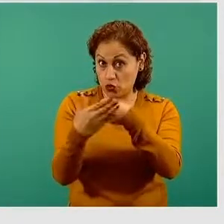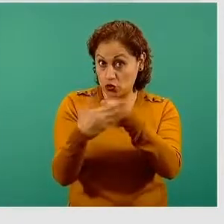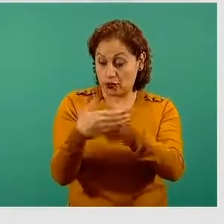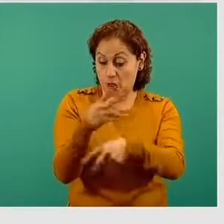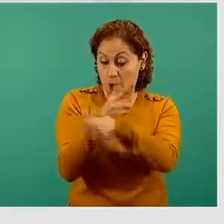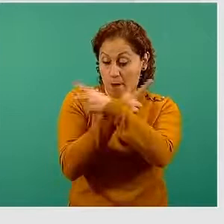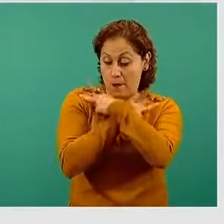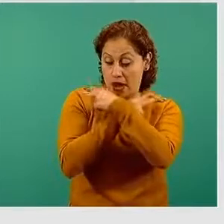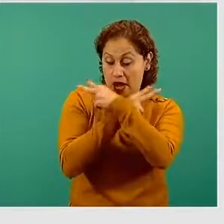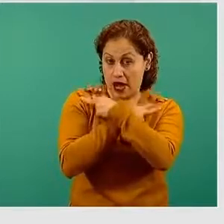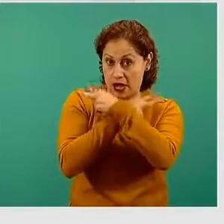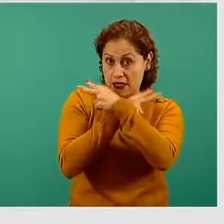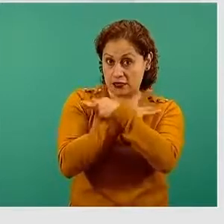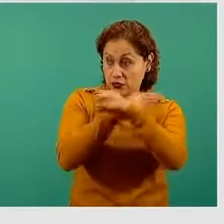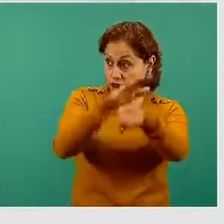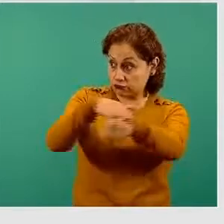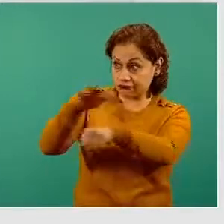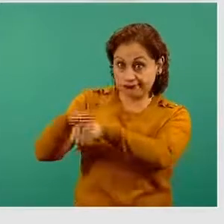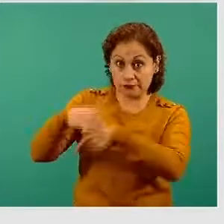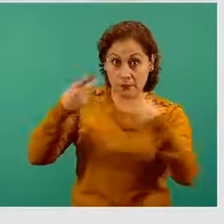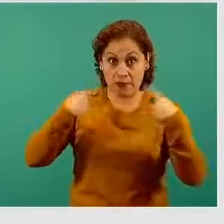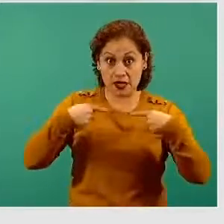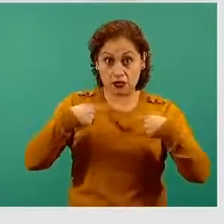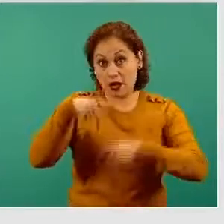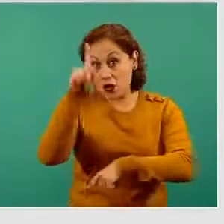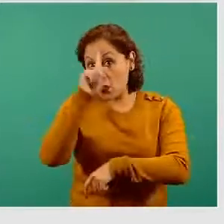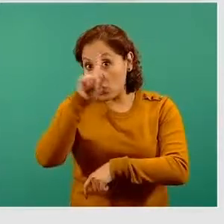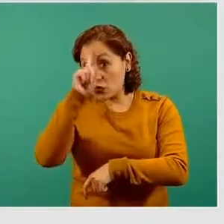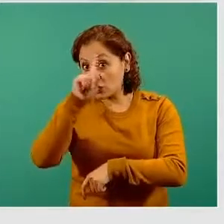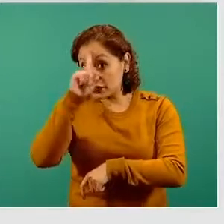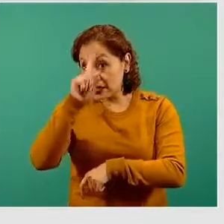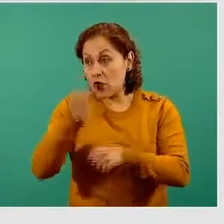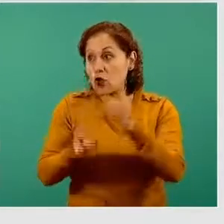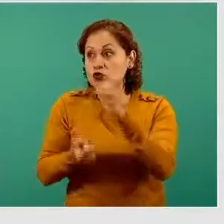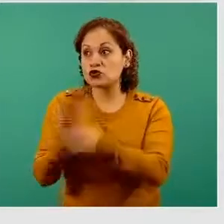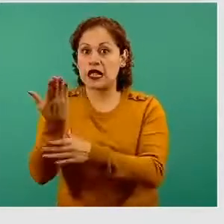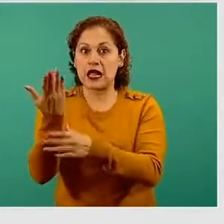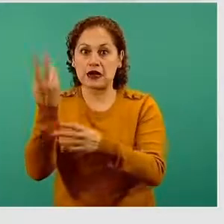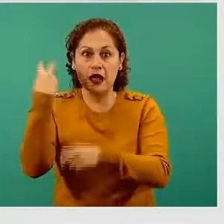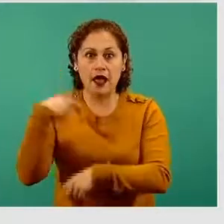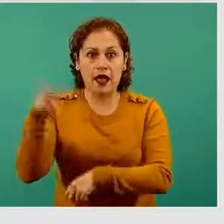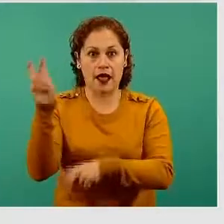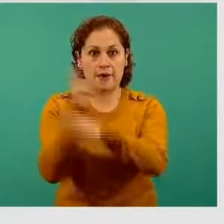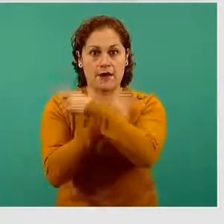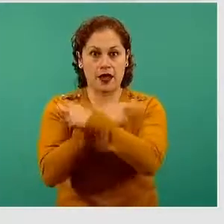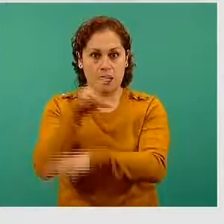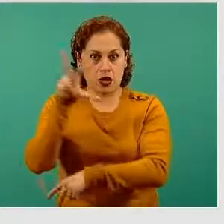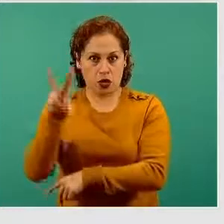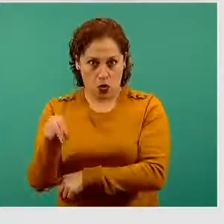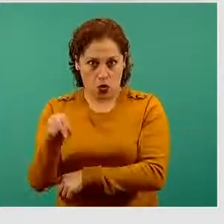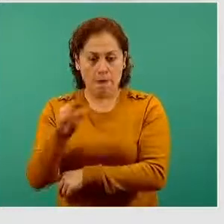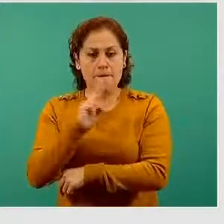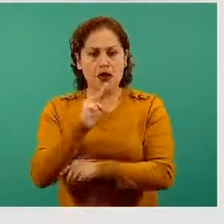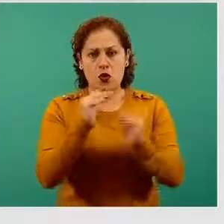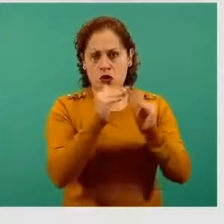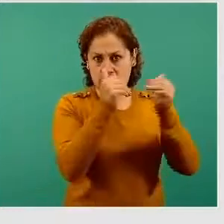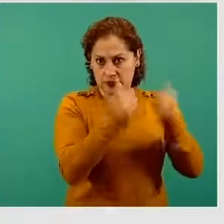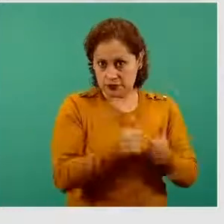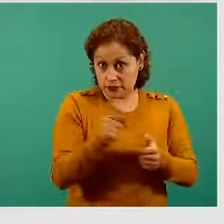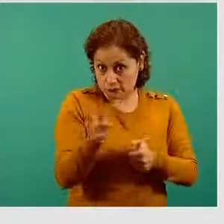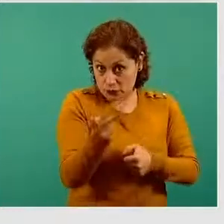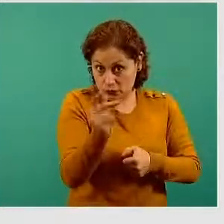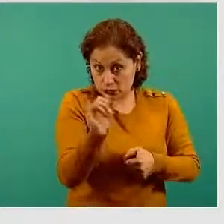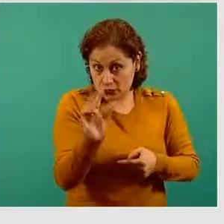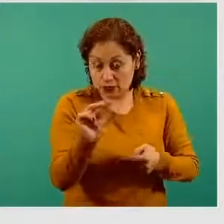Santa no salga de casa, que se quede en su casa? ¿Eso se refiere el doctor? Si se va a prever un repunte de